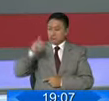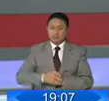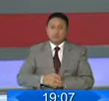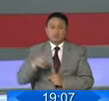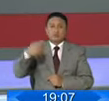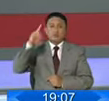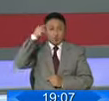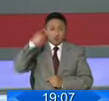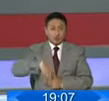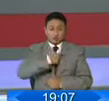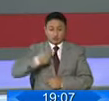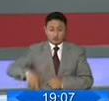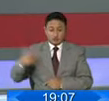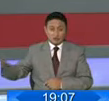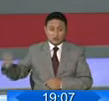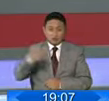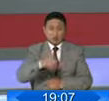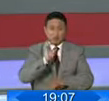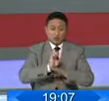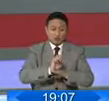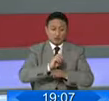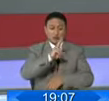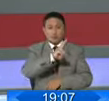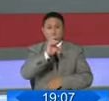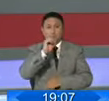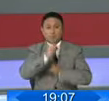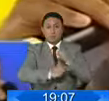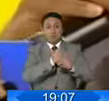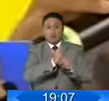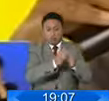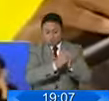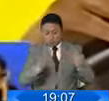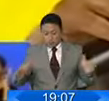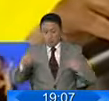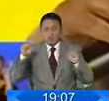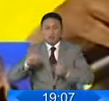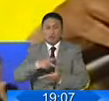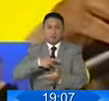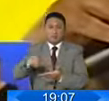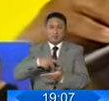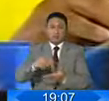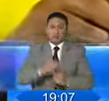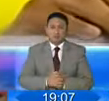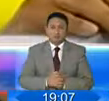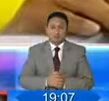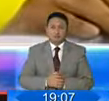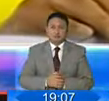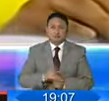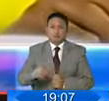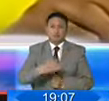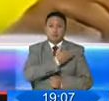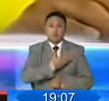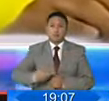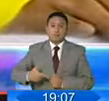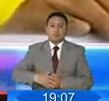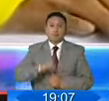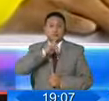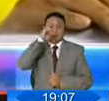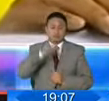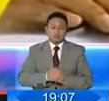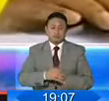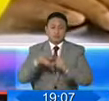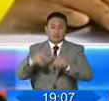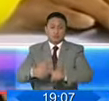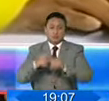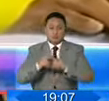días del gobierno de china a ecuador a 20 años plazo por ejemplo según el presidente rafael correa el préstamo de mil millones